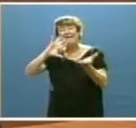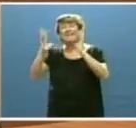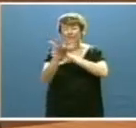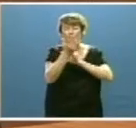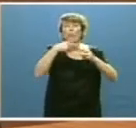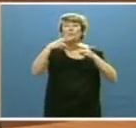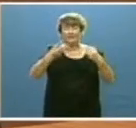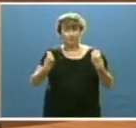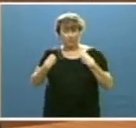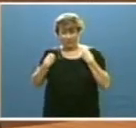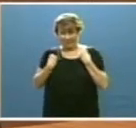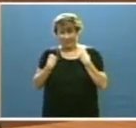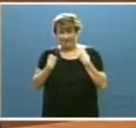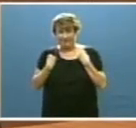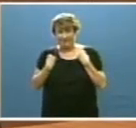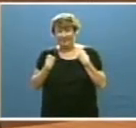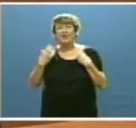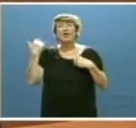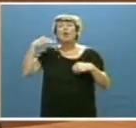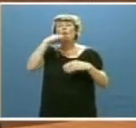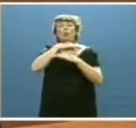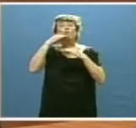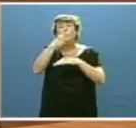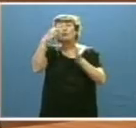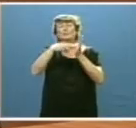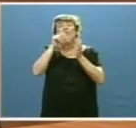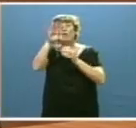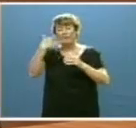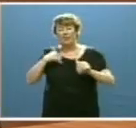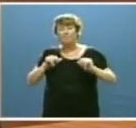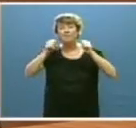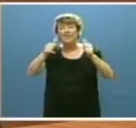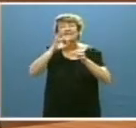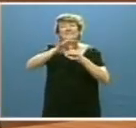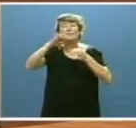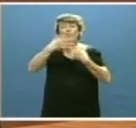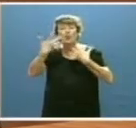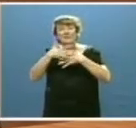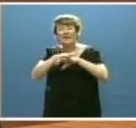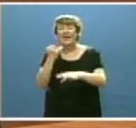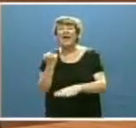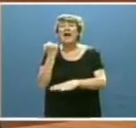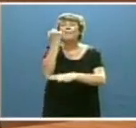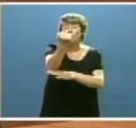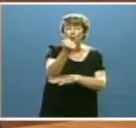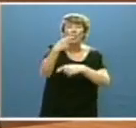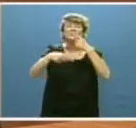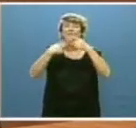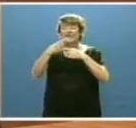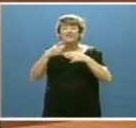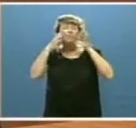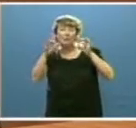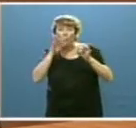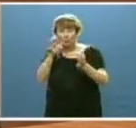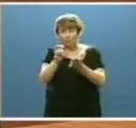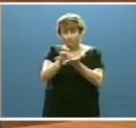vivienda en octubre de 2012 pusimos en marcha el servicio integral de apoyo a las familias en riesgo de desahucio